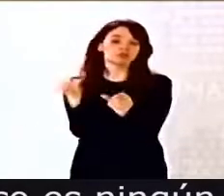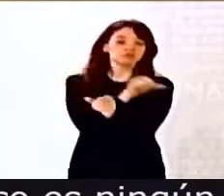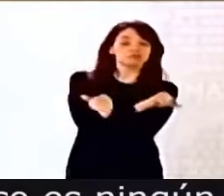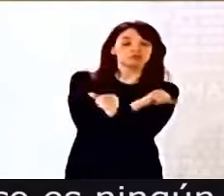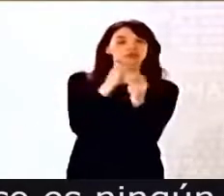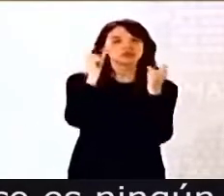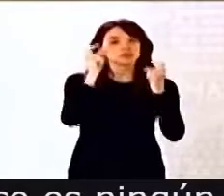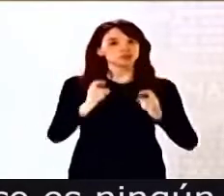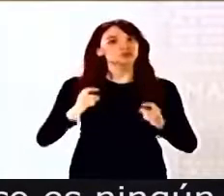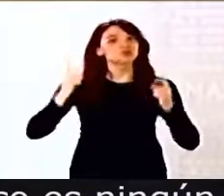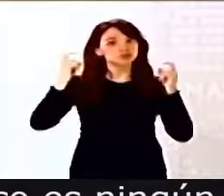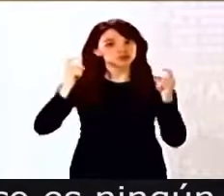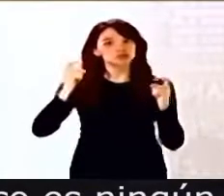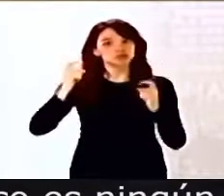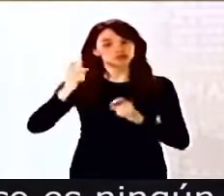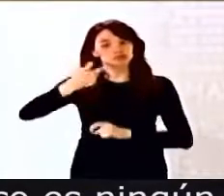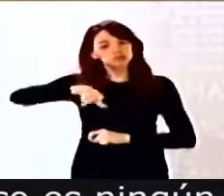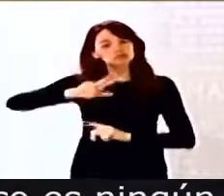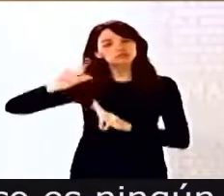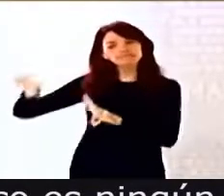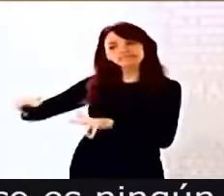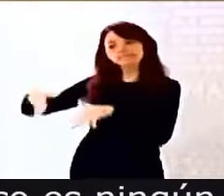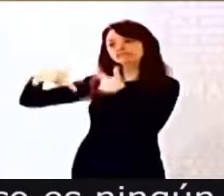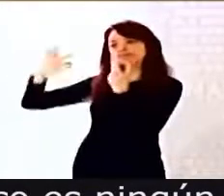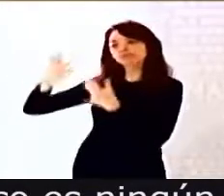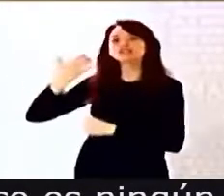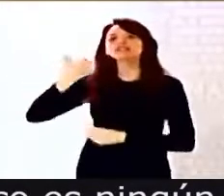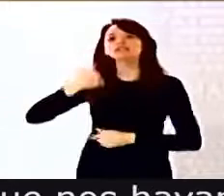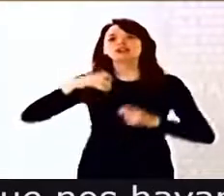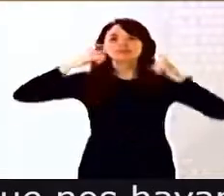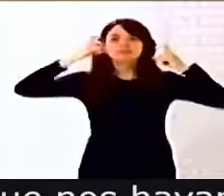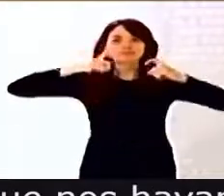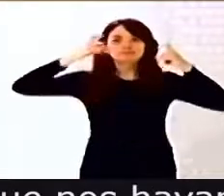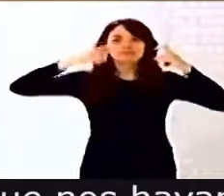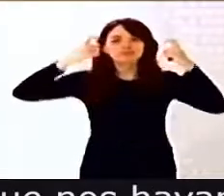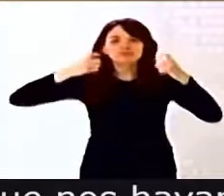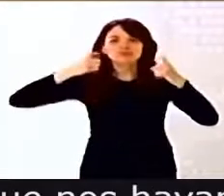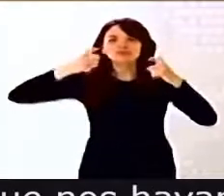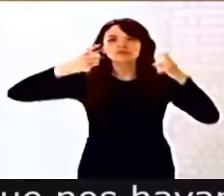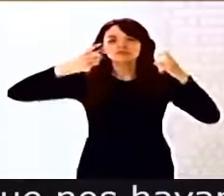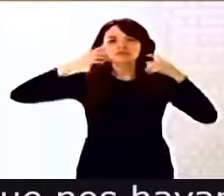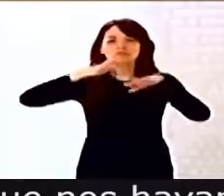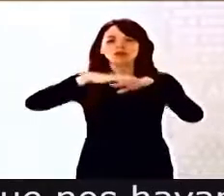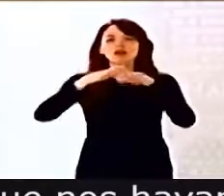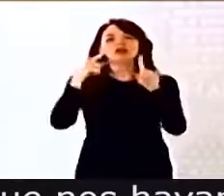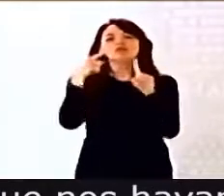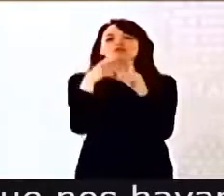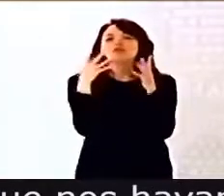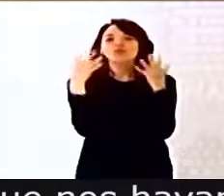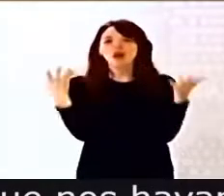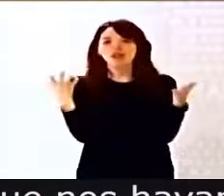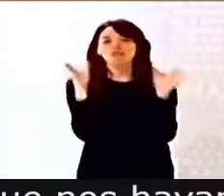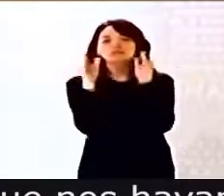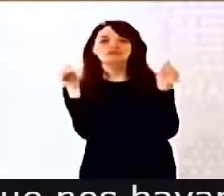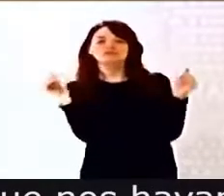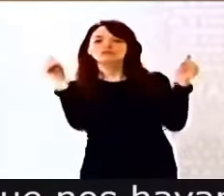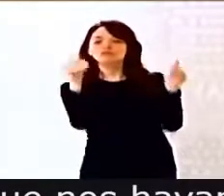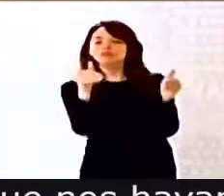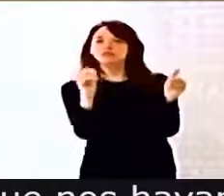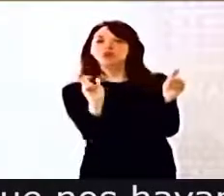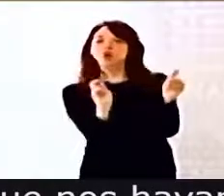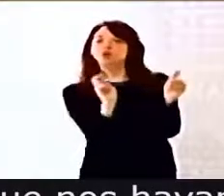y es el que nos hayan permitido que ahora los esfuerzos los tengamos que destinar a